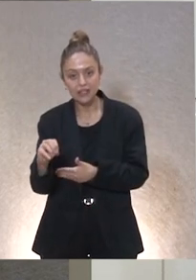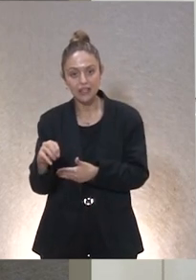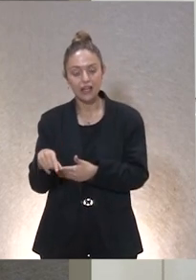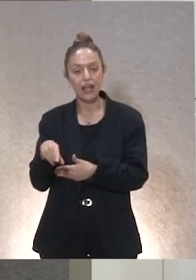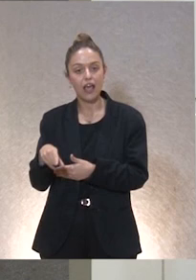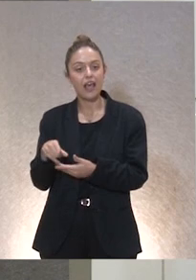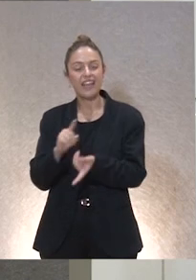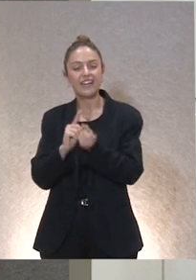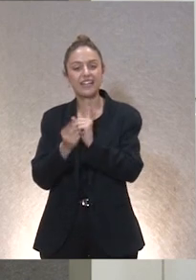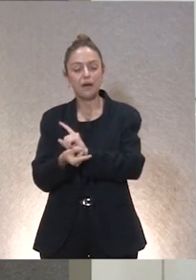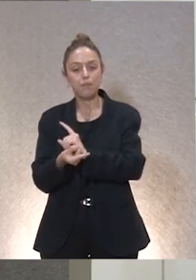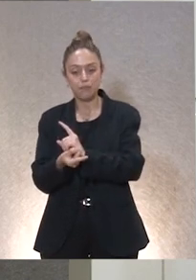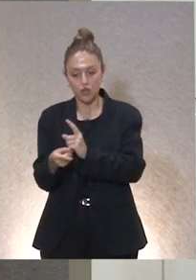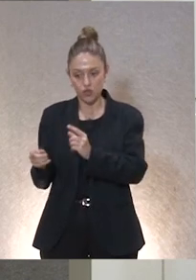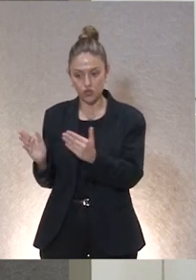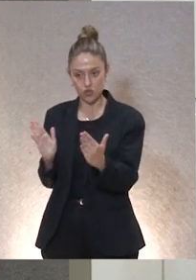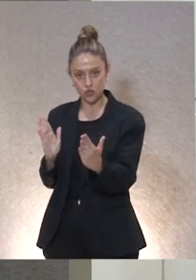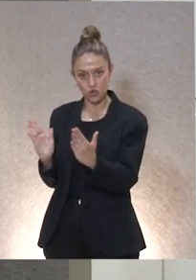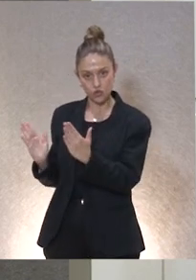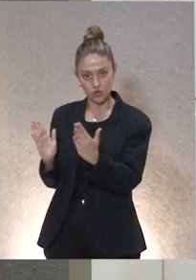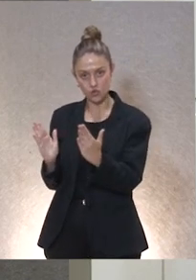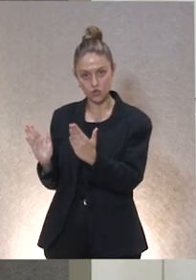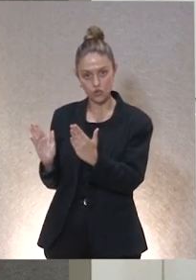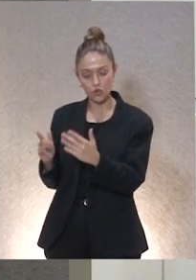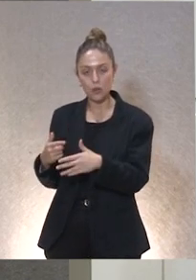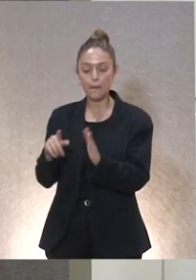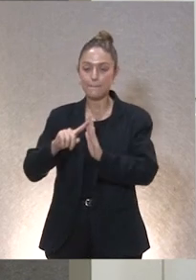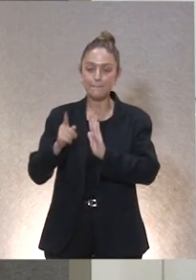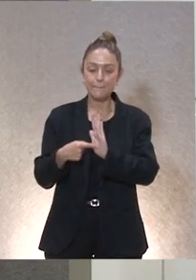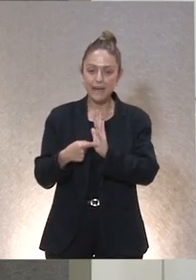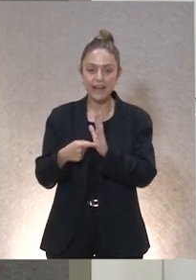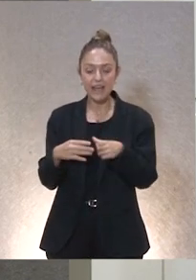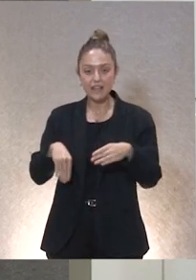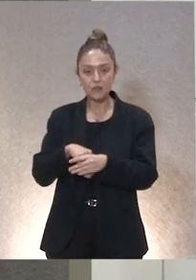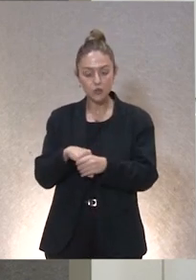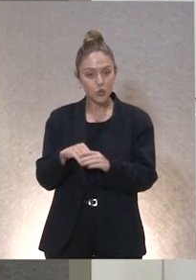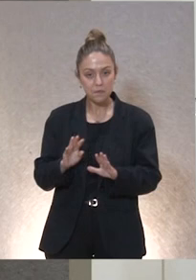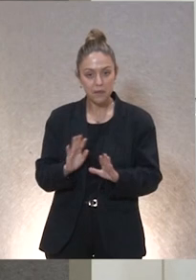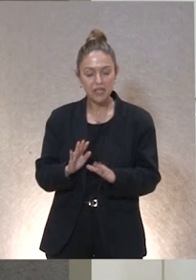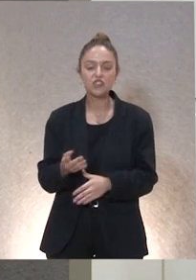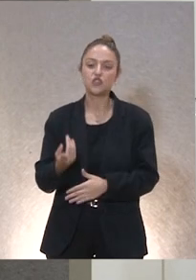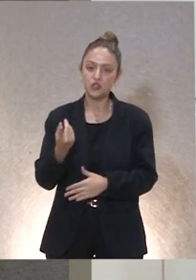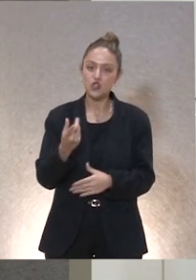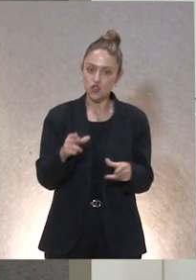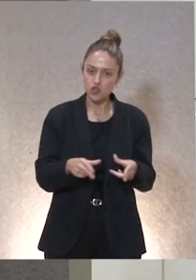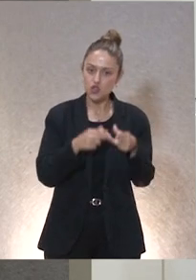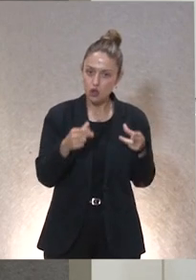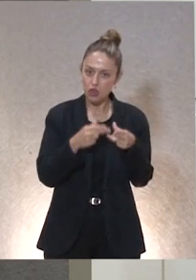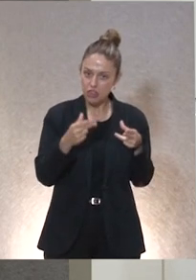parado eh Ya no solo plena inclusión sino la sociedad